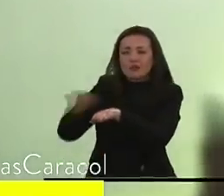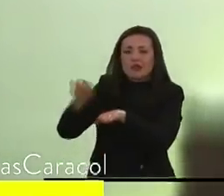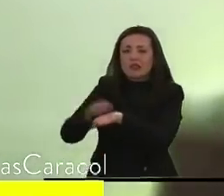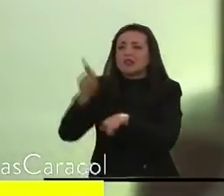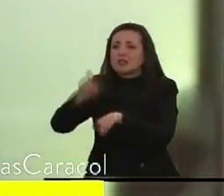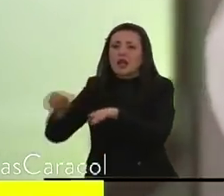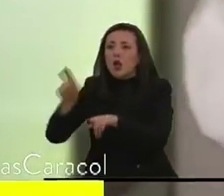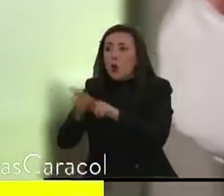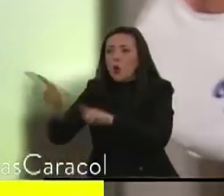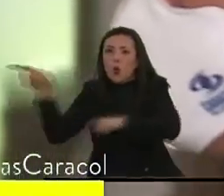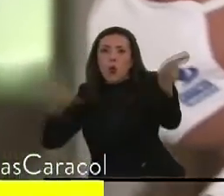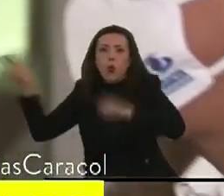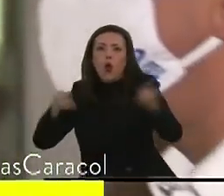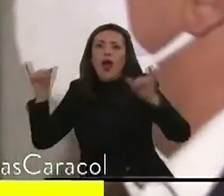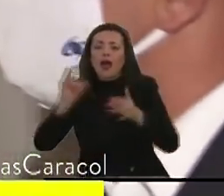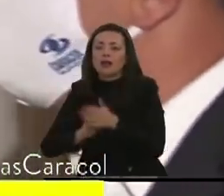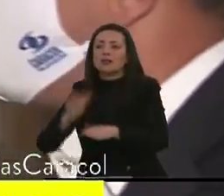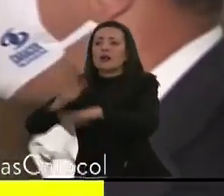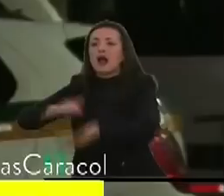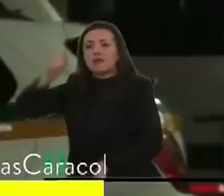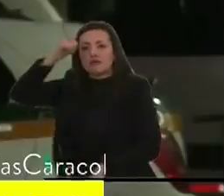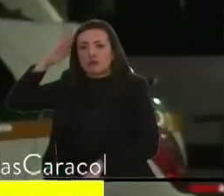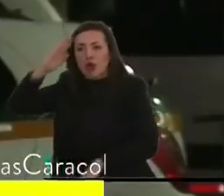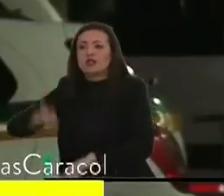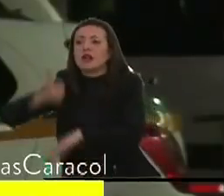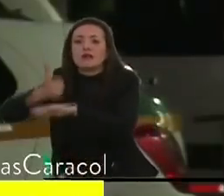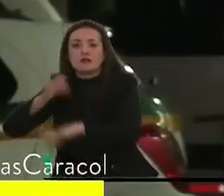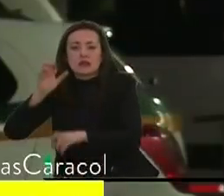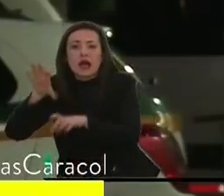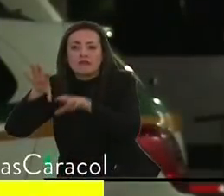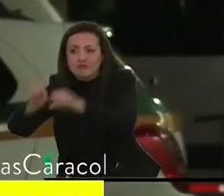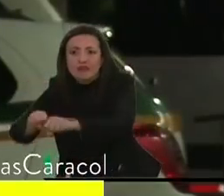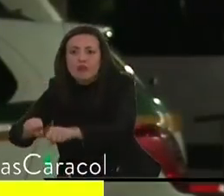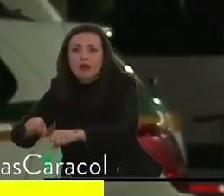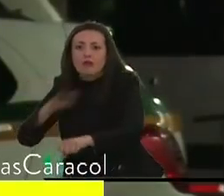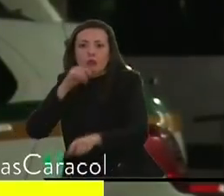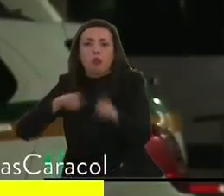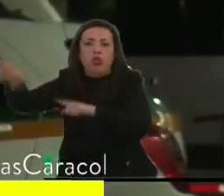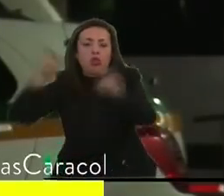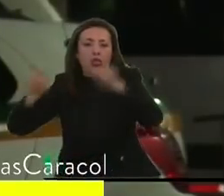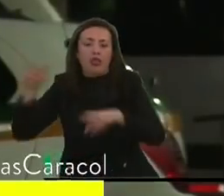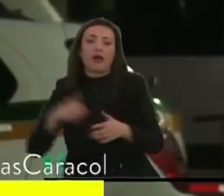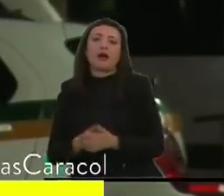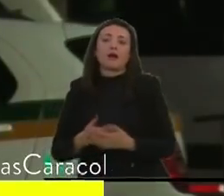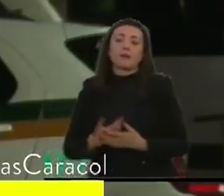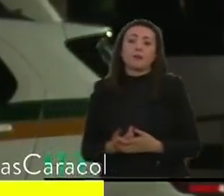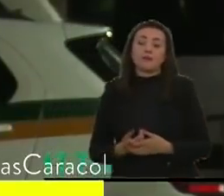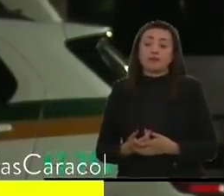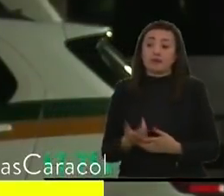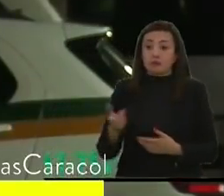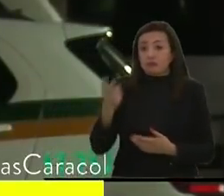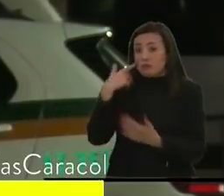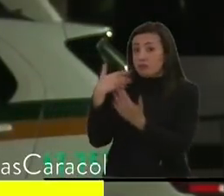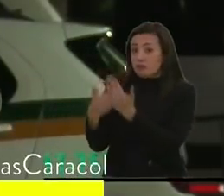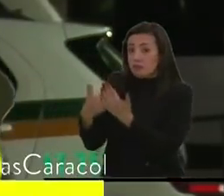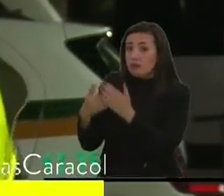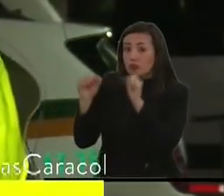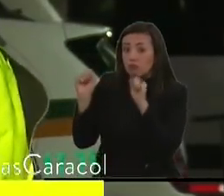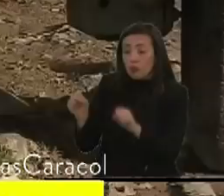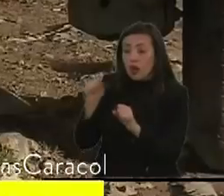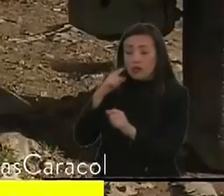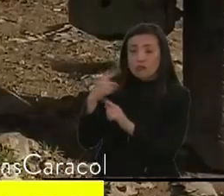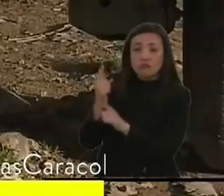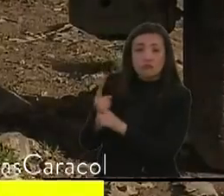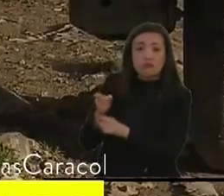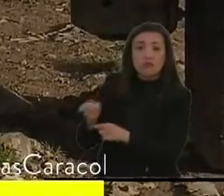huir y hacer caso omiso del llamado de las autoridades. Lo que se puede evidenciar en este caso, verificando la situación que